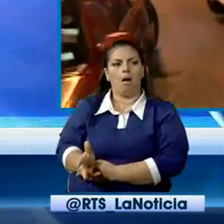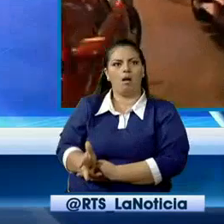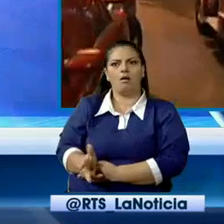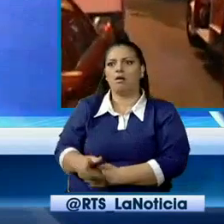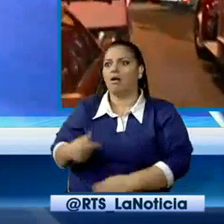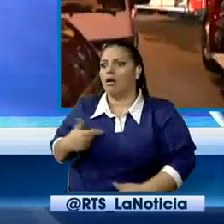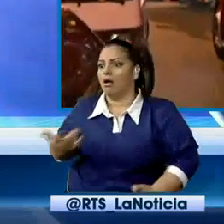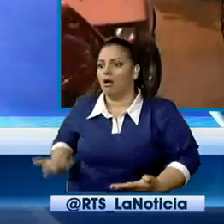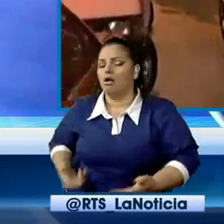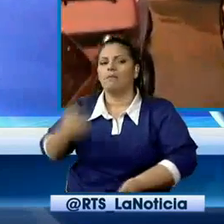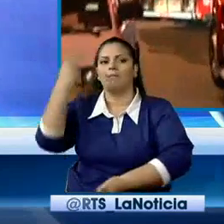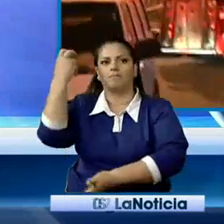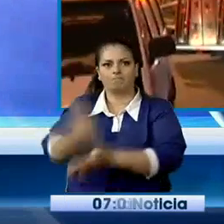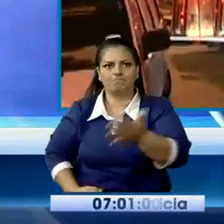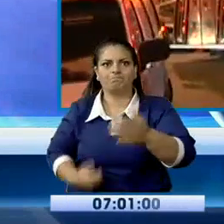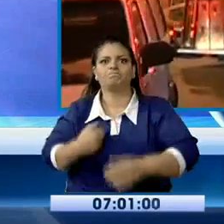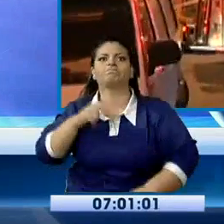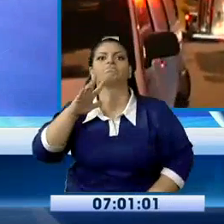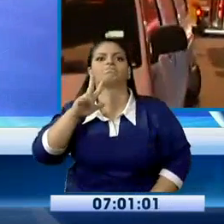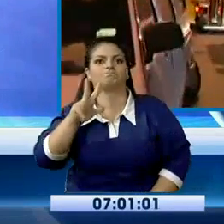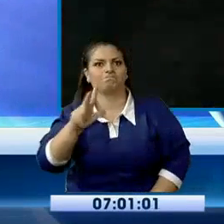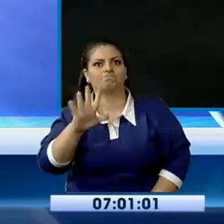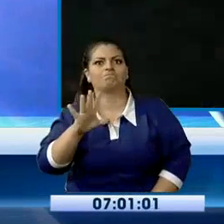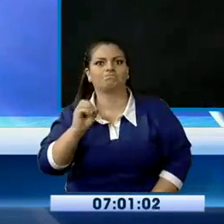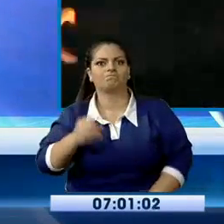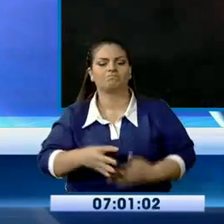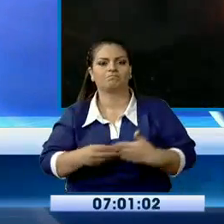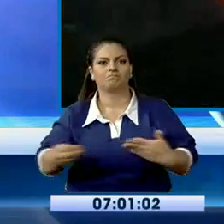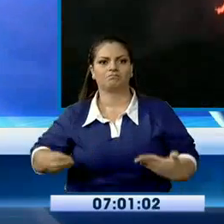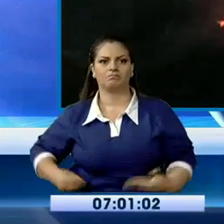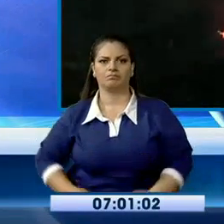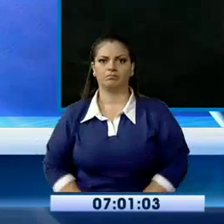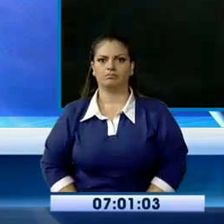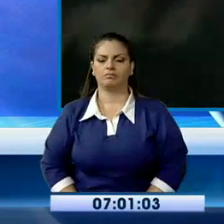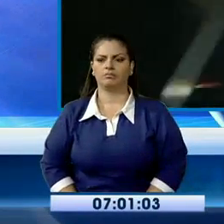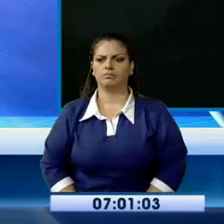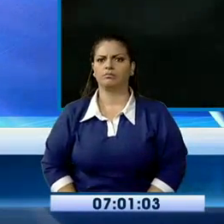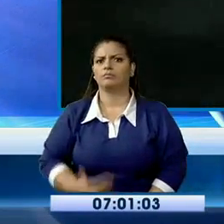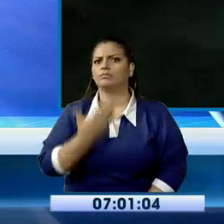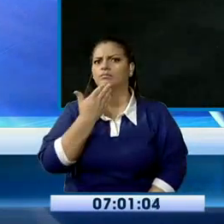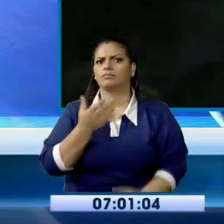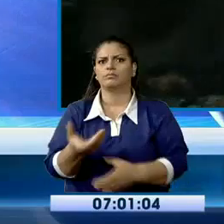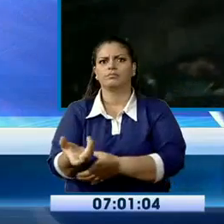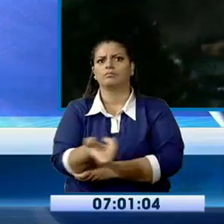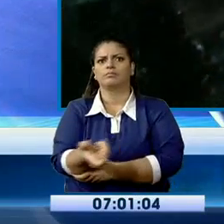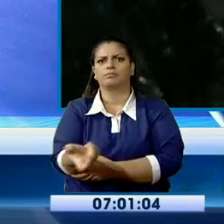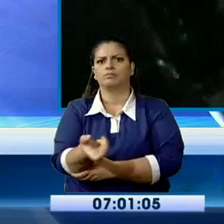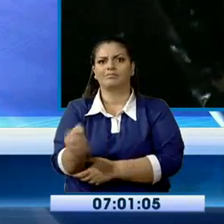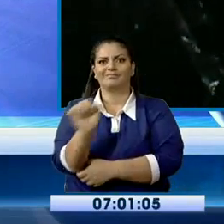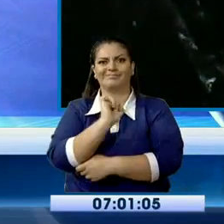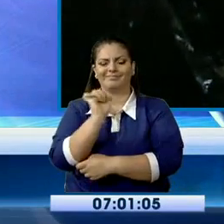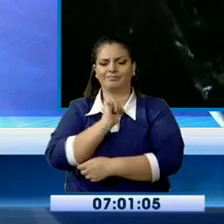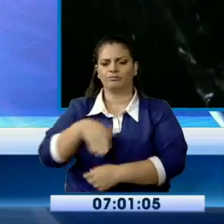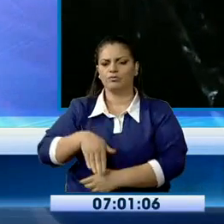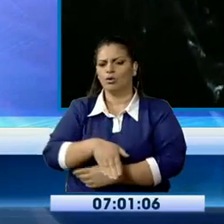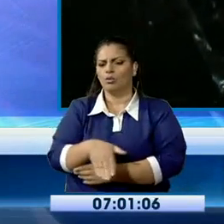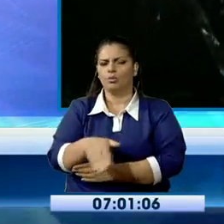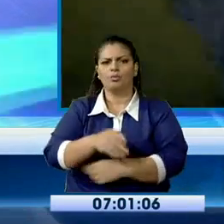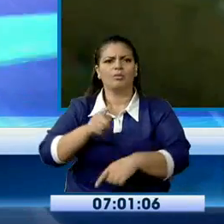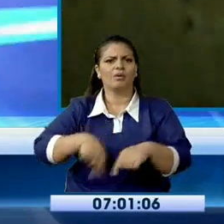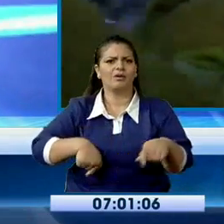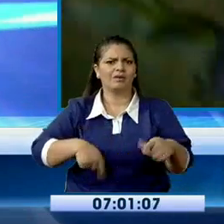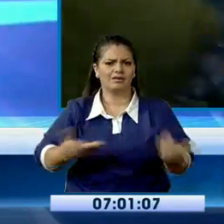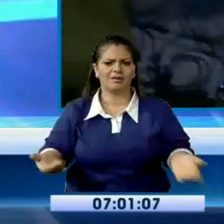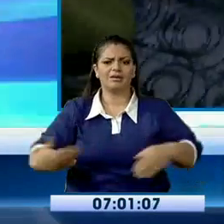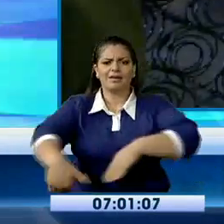y lado. Más difícil el acceso. No cabe pues un carro de bomberos. Claro, pero no cabe. En lo absoluto. Que son unas callecitas muy angostas,